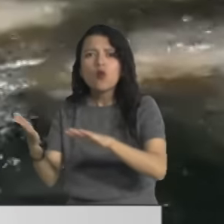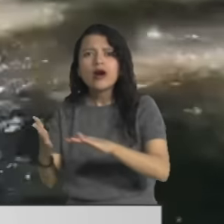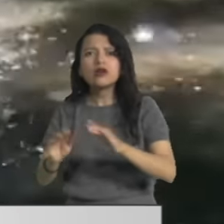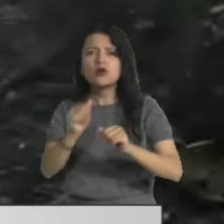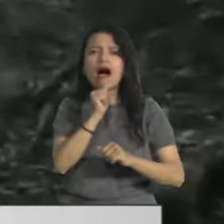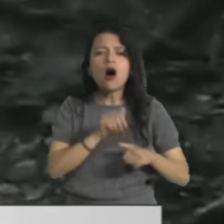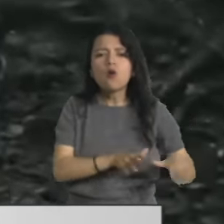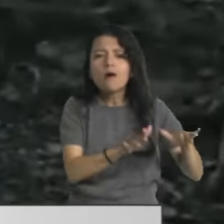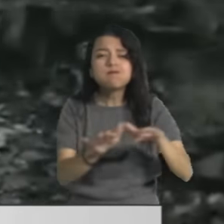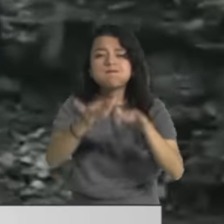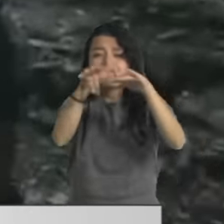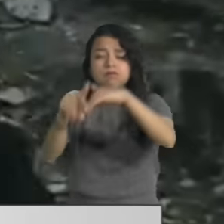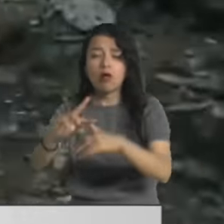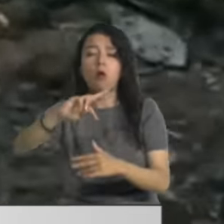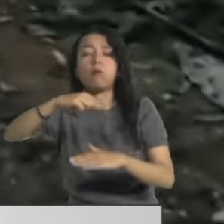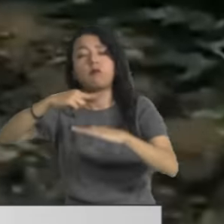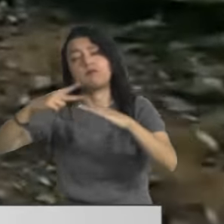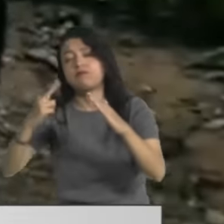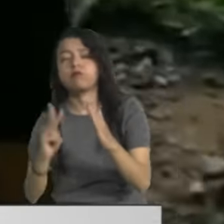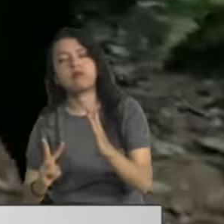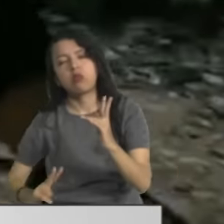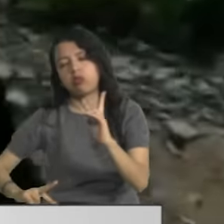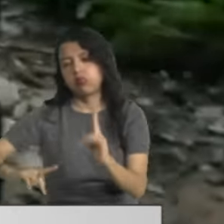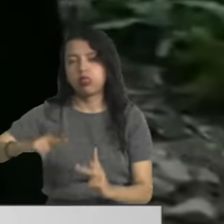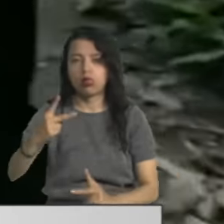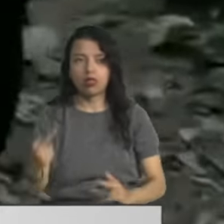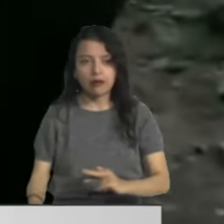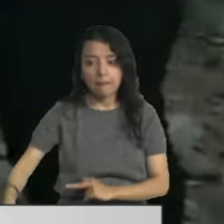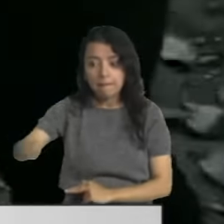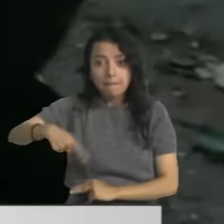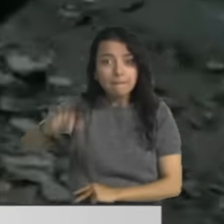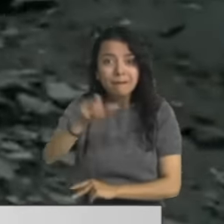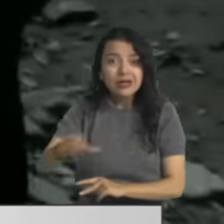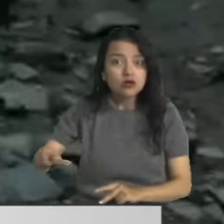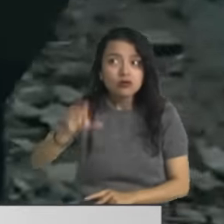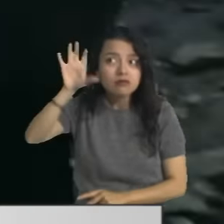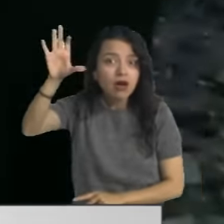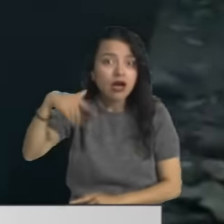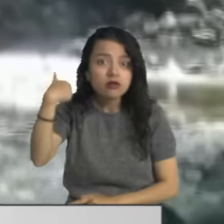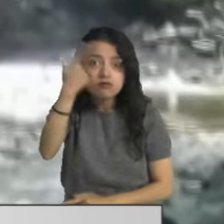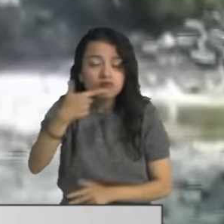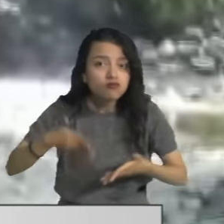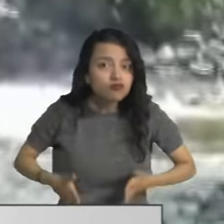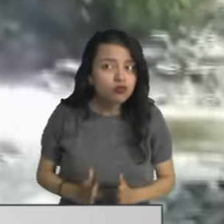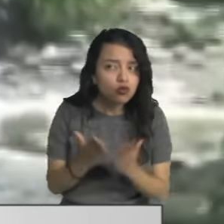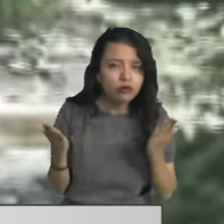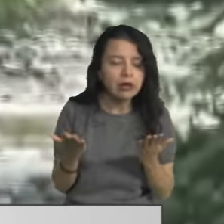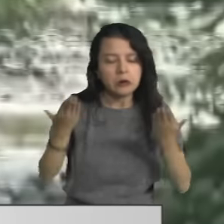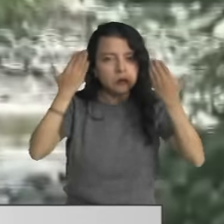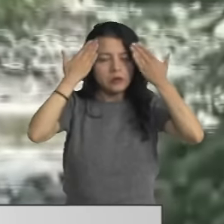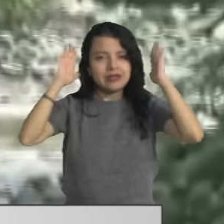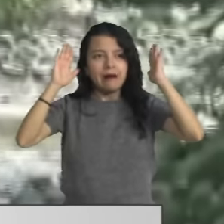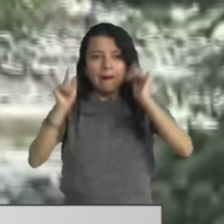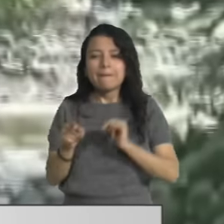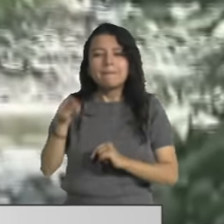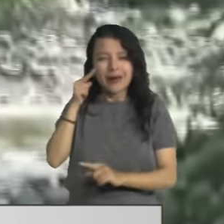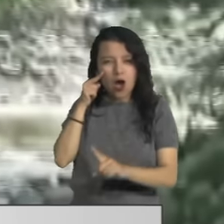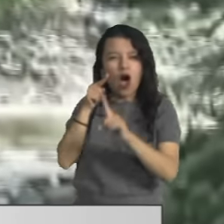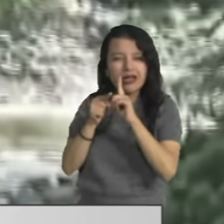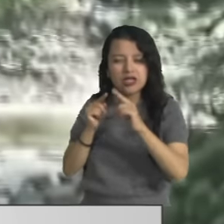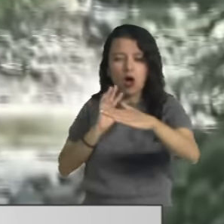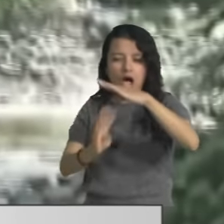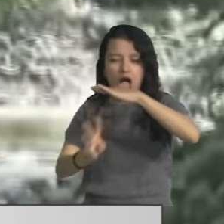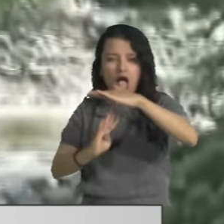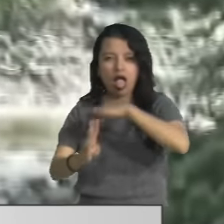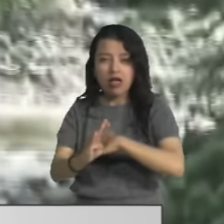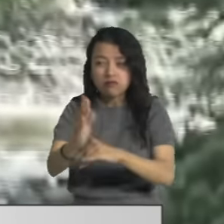cabeza de agua. No se precisa las nacionalidades de las víctimas. Sin embargo, estas personas estarían intentando llegar a los Estados Unidos